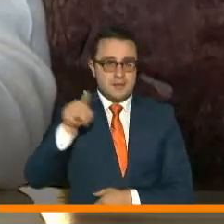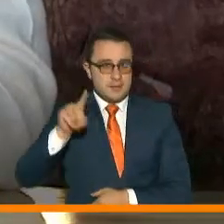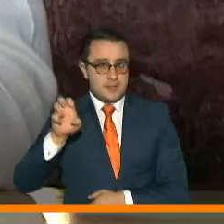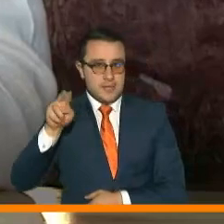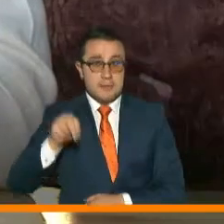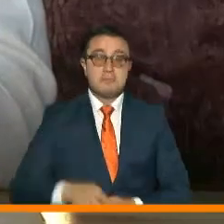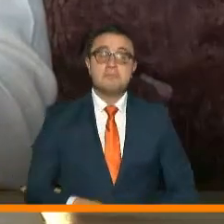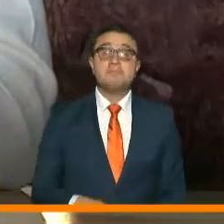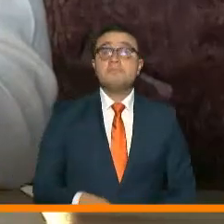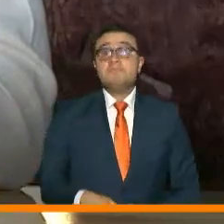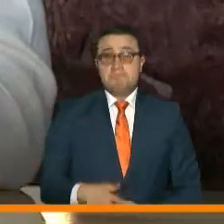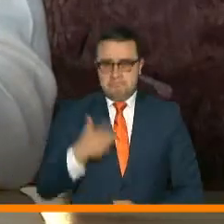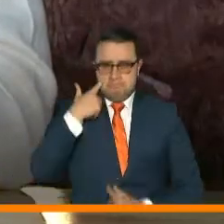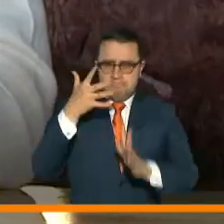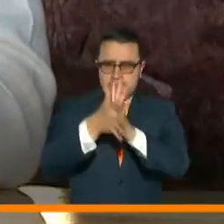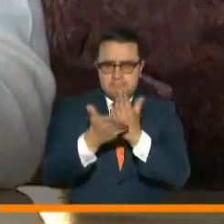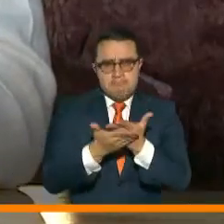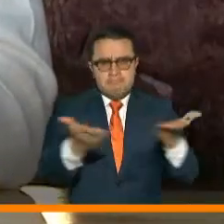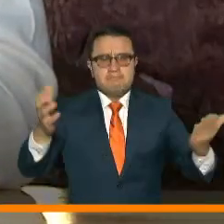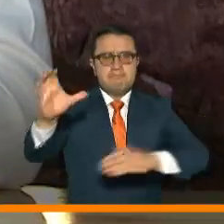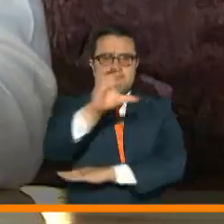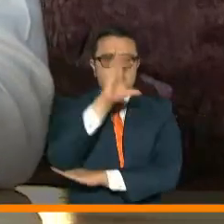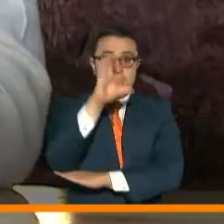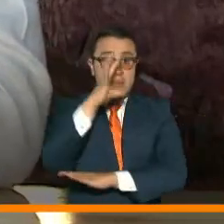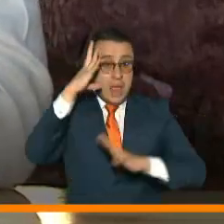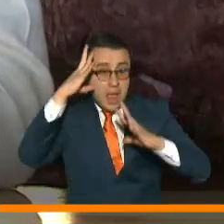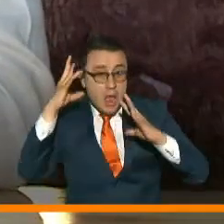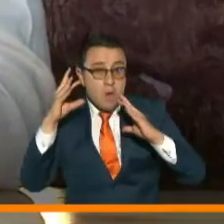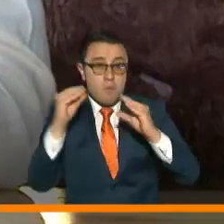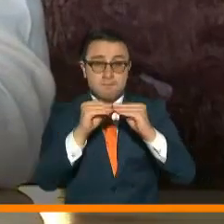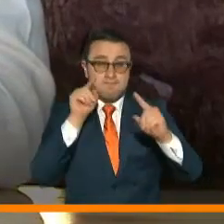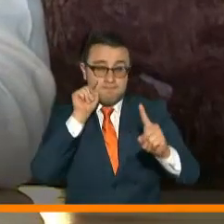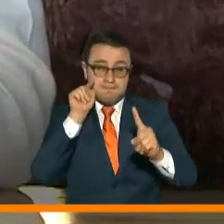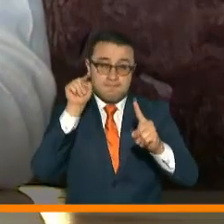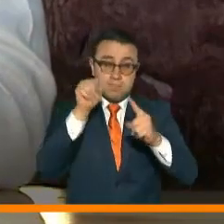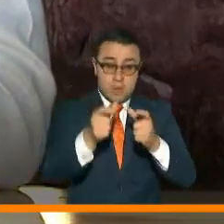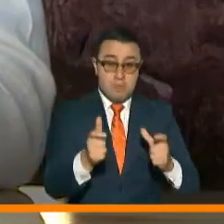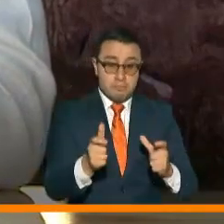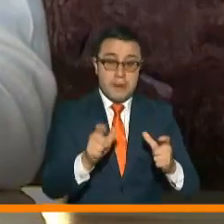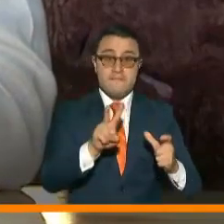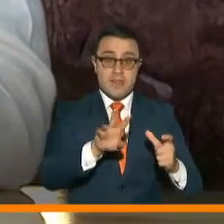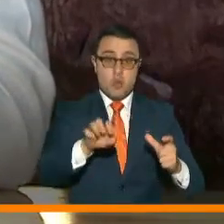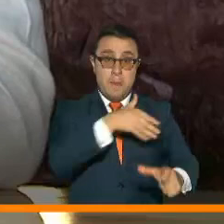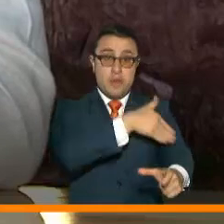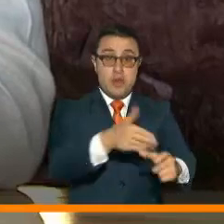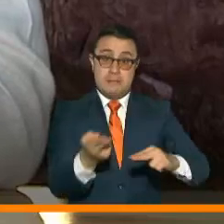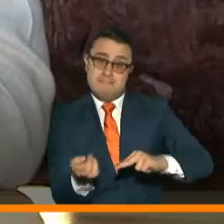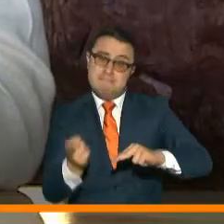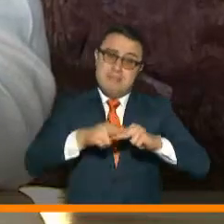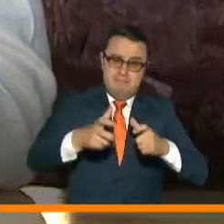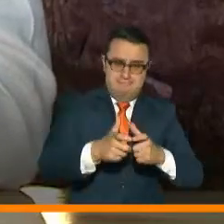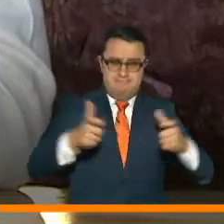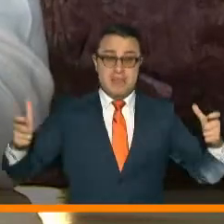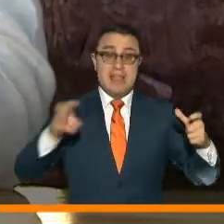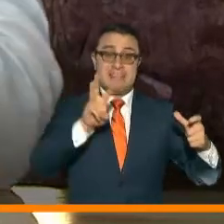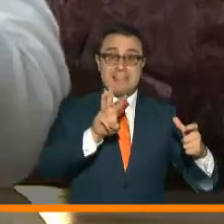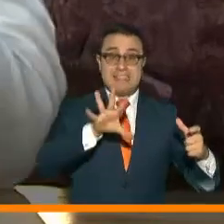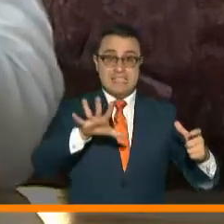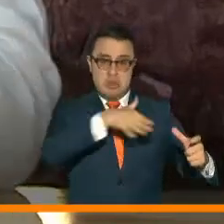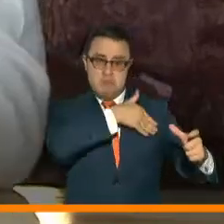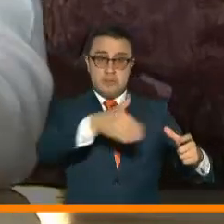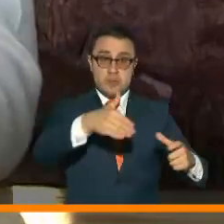estaríamos cerrando los acuerdos para llegar a los 35 millones de colombianos. Y hoy